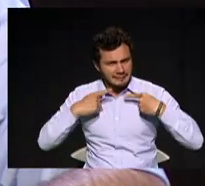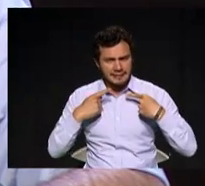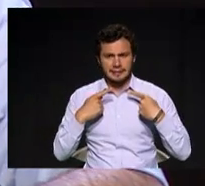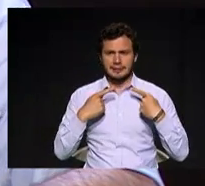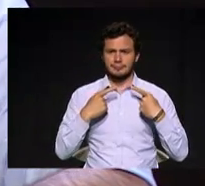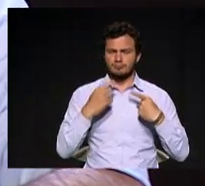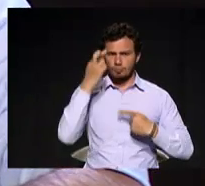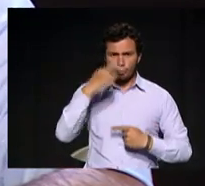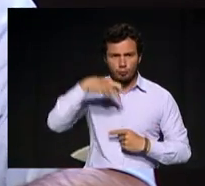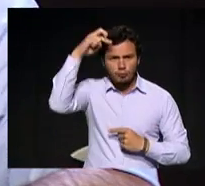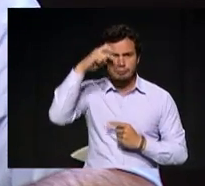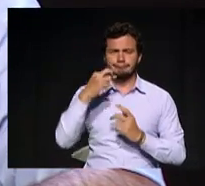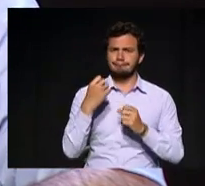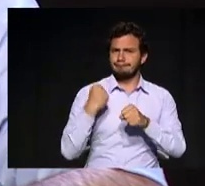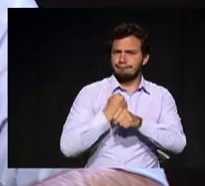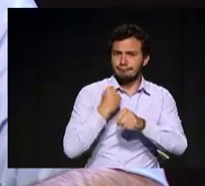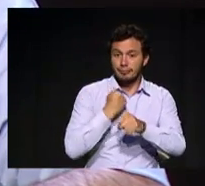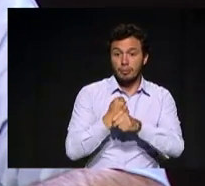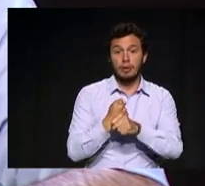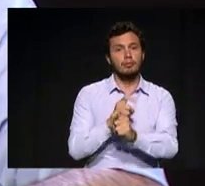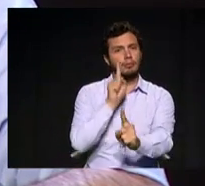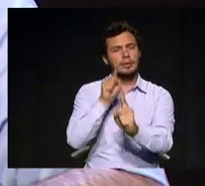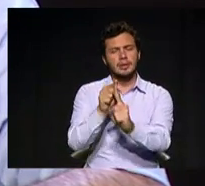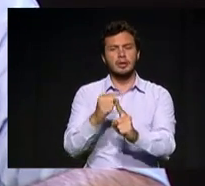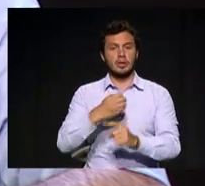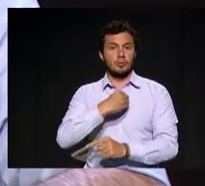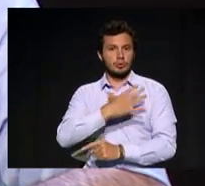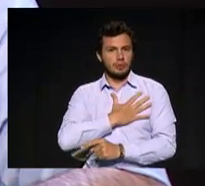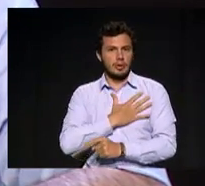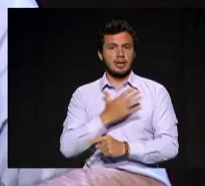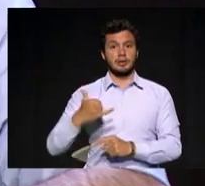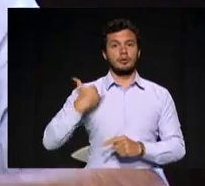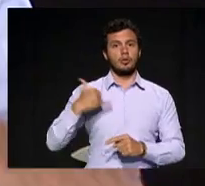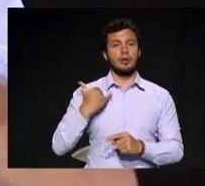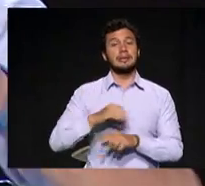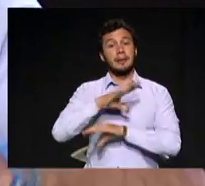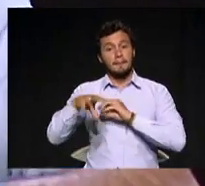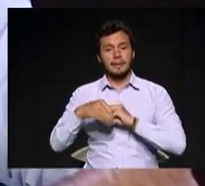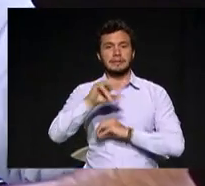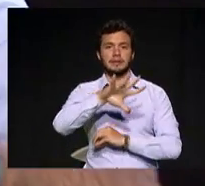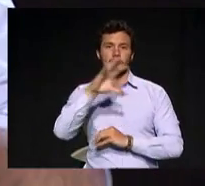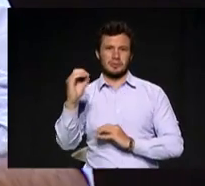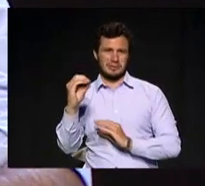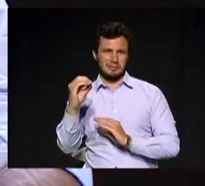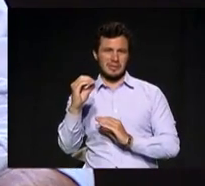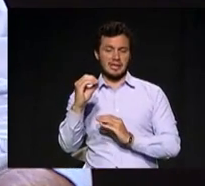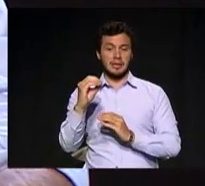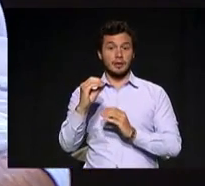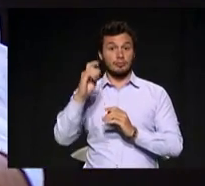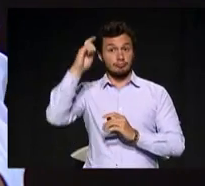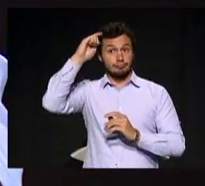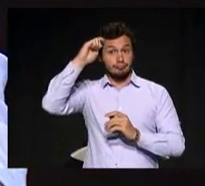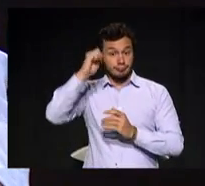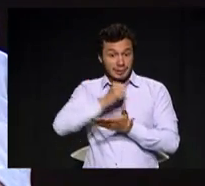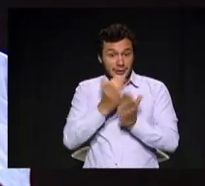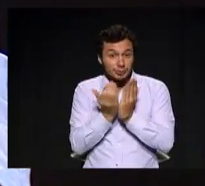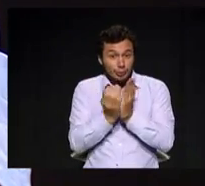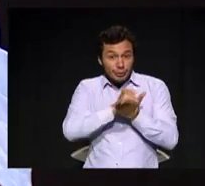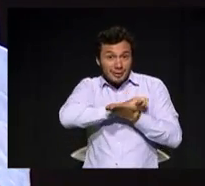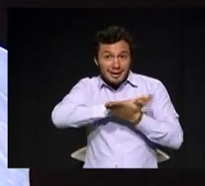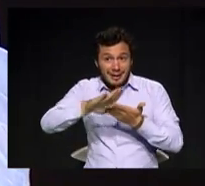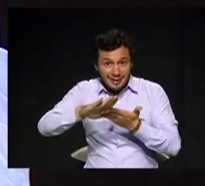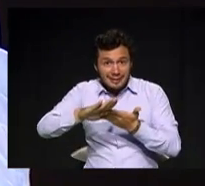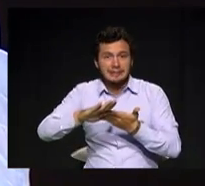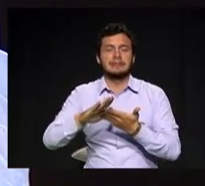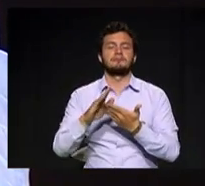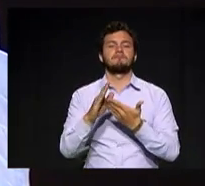oportunidades para los jóvenes igualmente 50.000 becas de educación superior es el camino trabajar con los jóvenes y lo voy a hacer